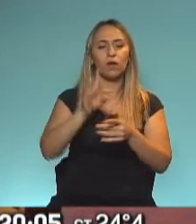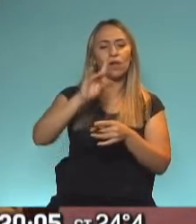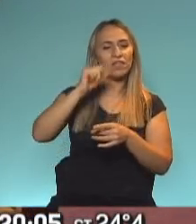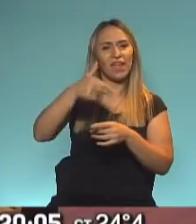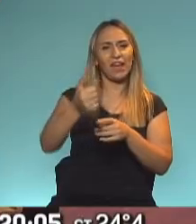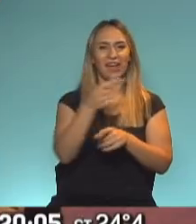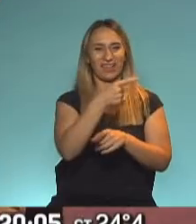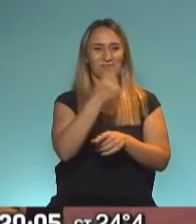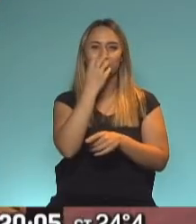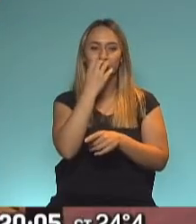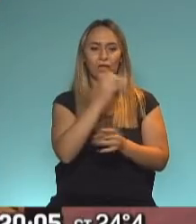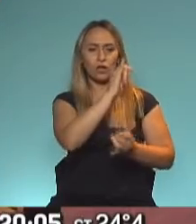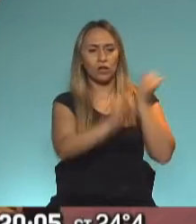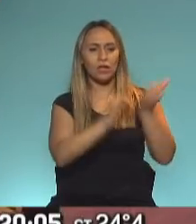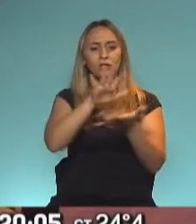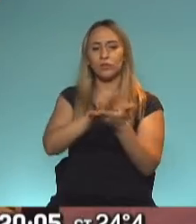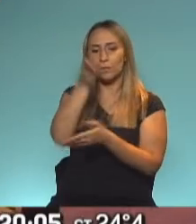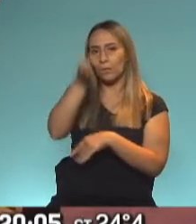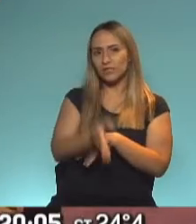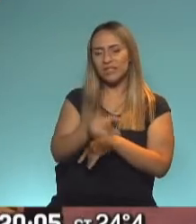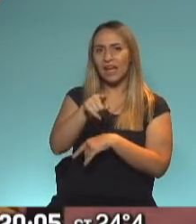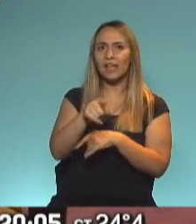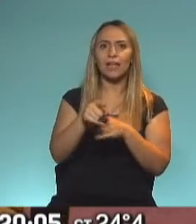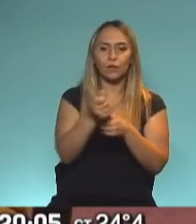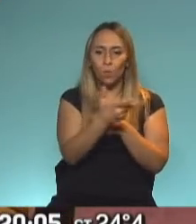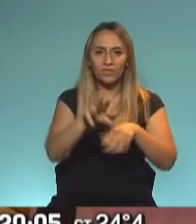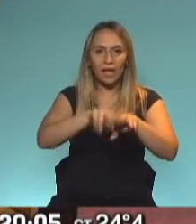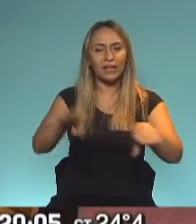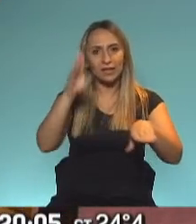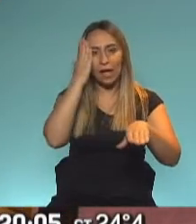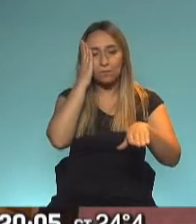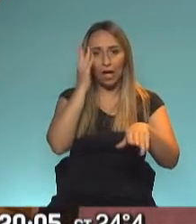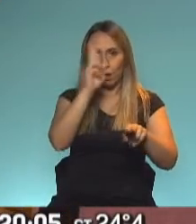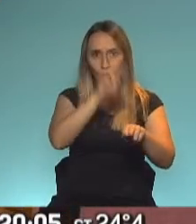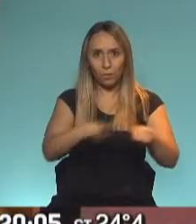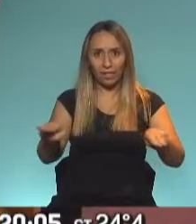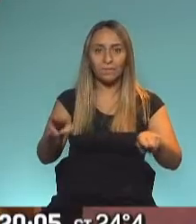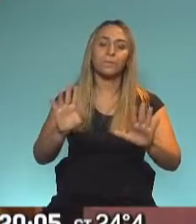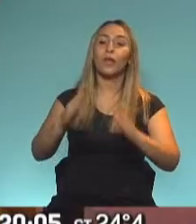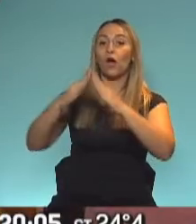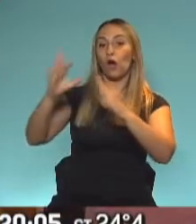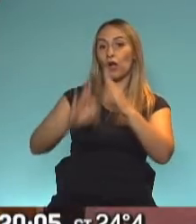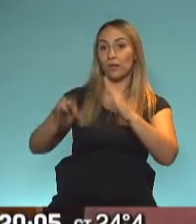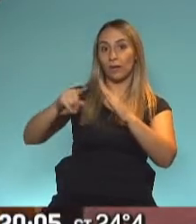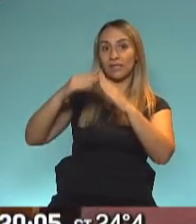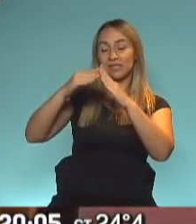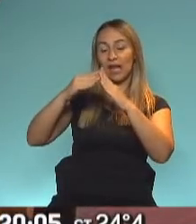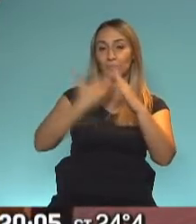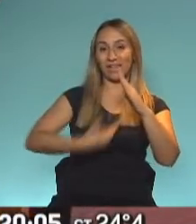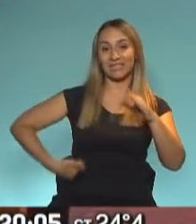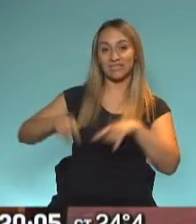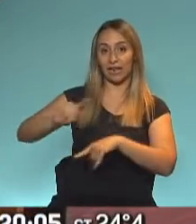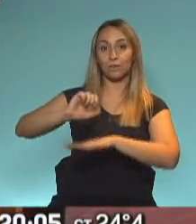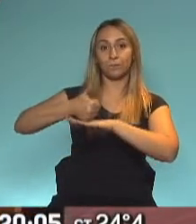El porcentaje de camas de terapia intensiva ocupadas. Pero vamos a la Quinta de Olivos. Allí, en la Quinta Presidencial, hoy